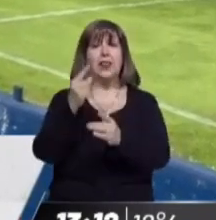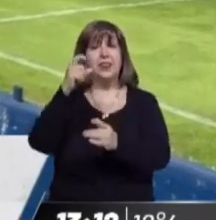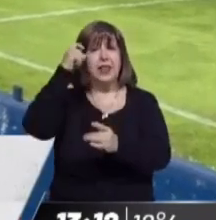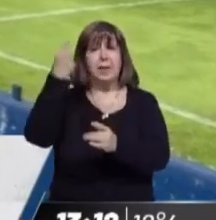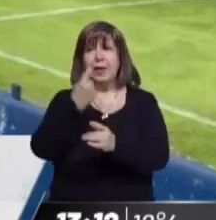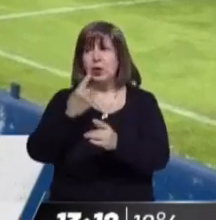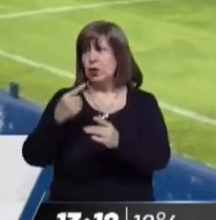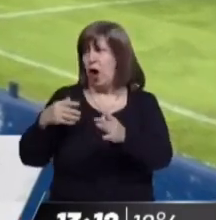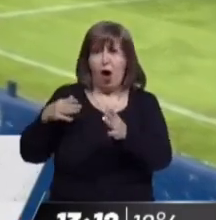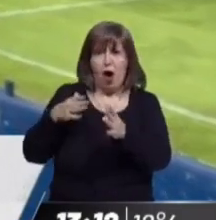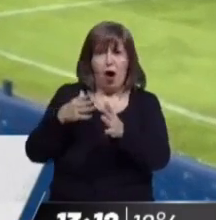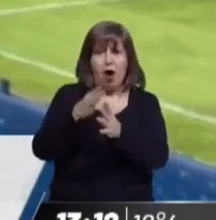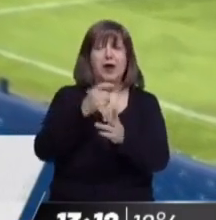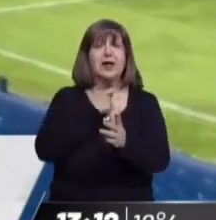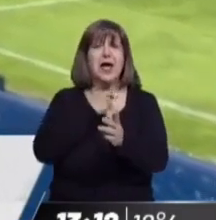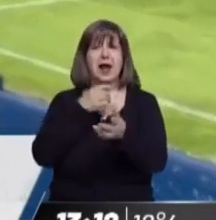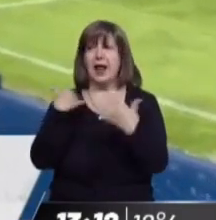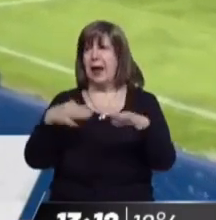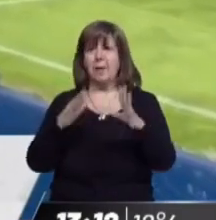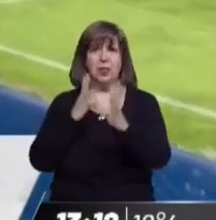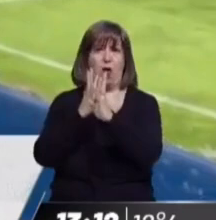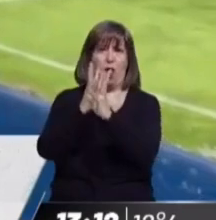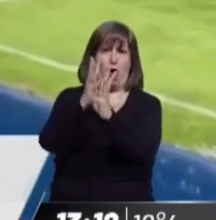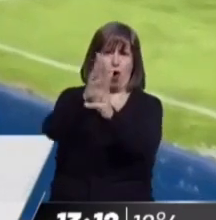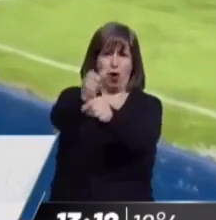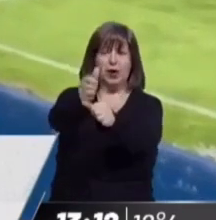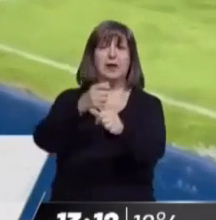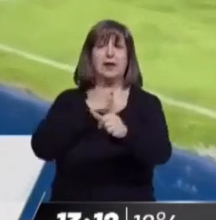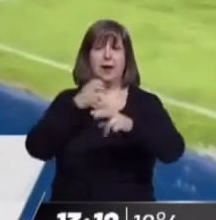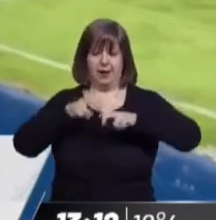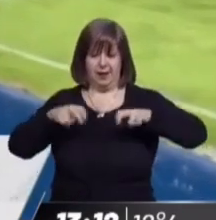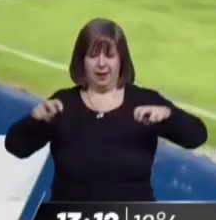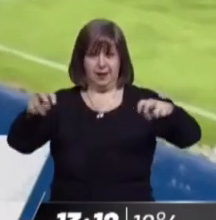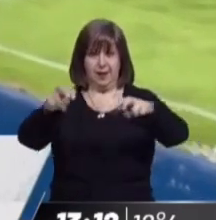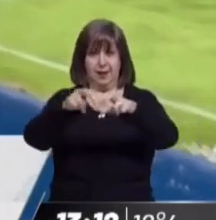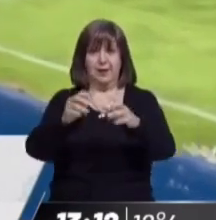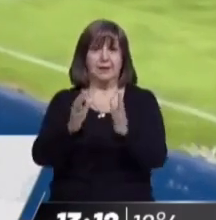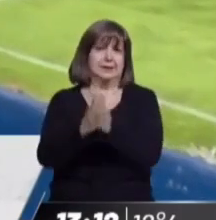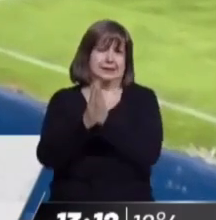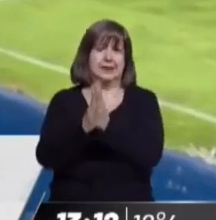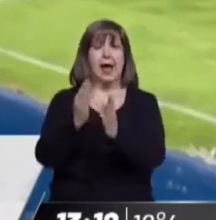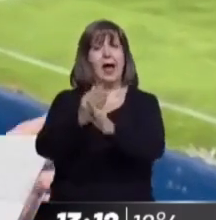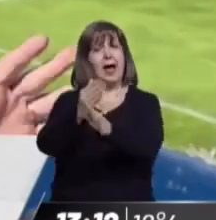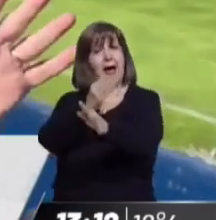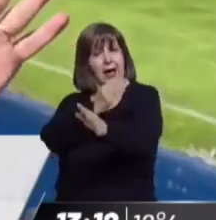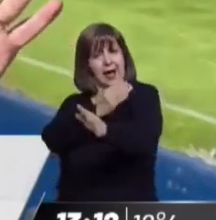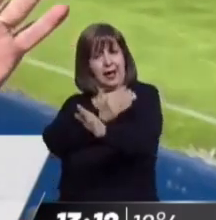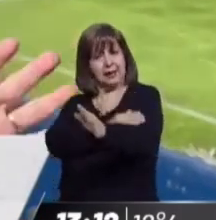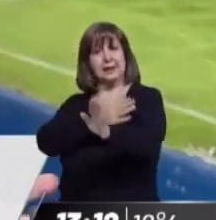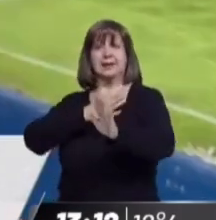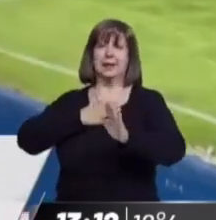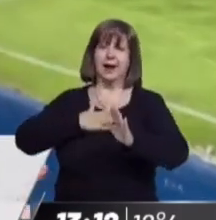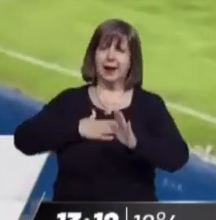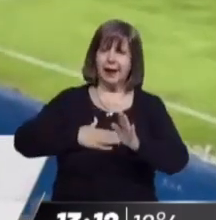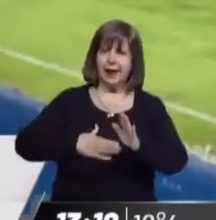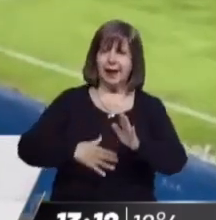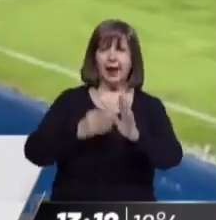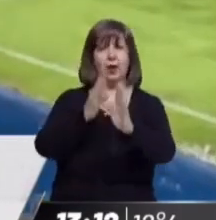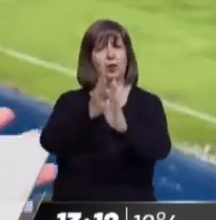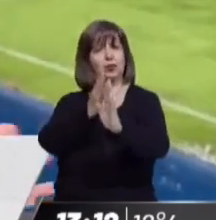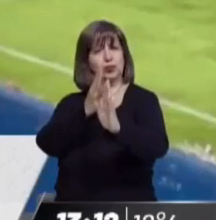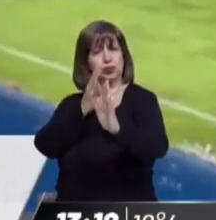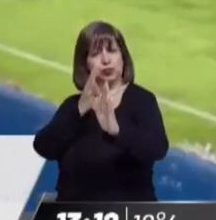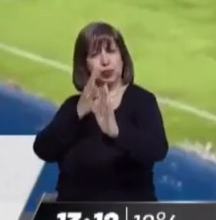minutos como que todo el mundo está apurado por Ingresar a ver el partido y quieren entrar todos juntos y todo lo el el operativo en